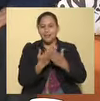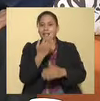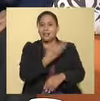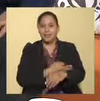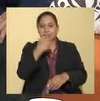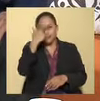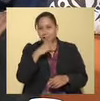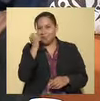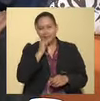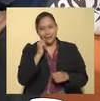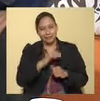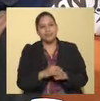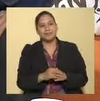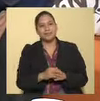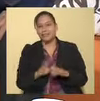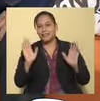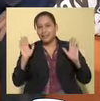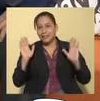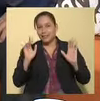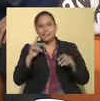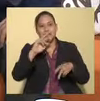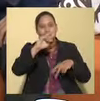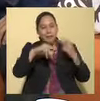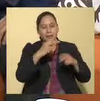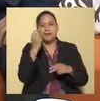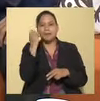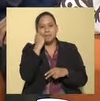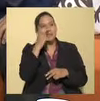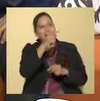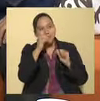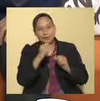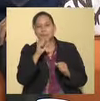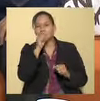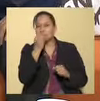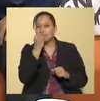tardes y noches. Entonces hay que irla a ver porque va a estar a todo mecate.